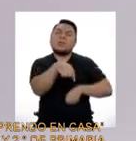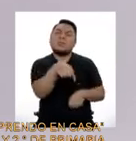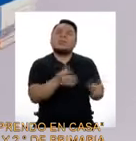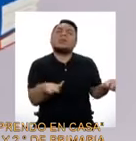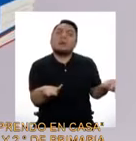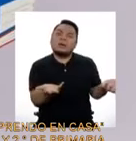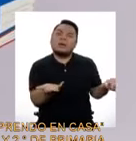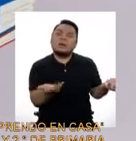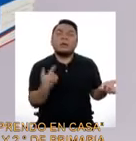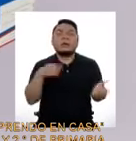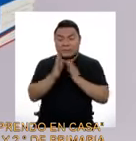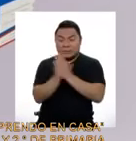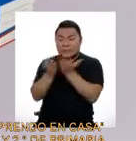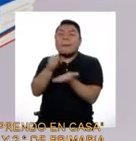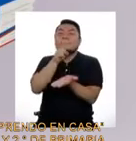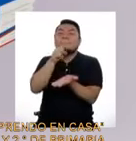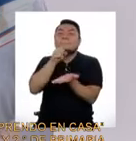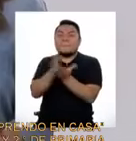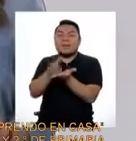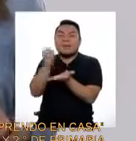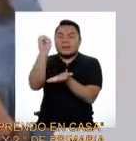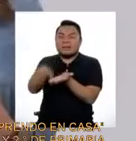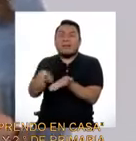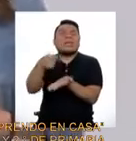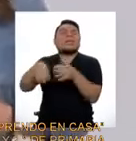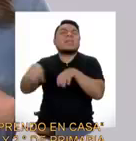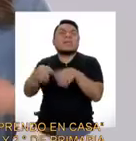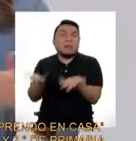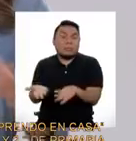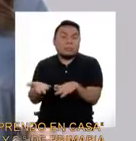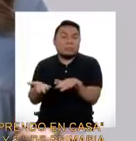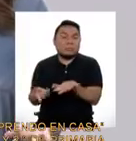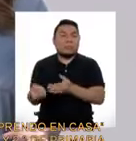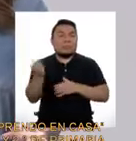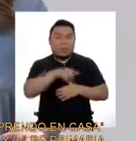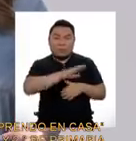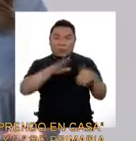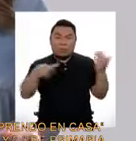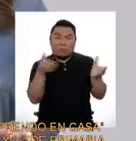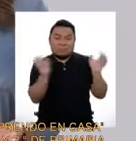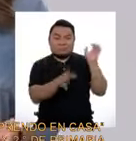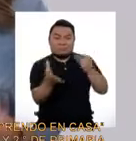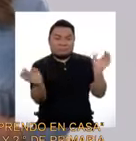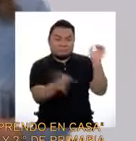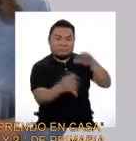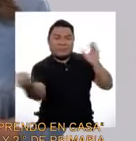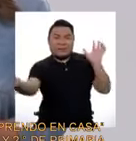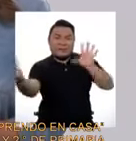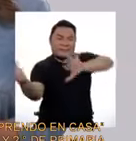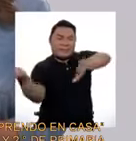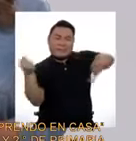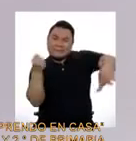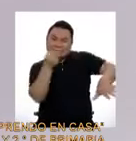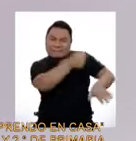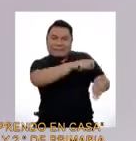¿Qué hago con mis cuadernos viejos? ¿Debo acumularlo todo dentro del armario como lo hacen nuestros